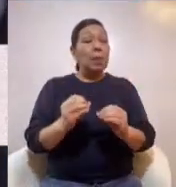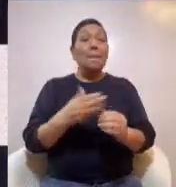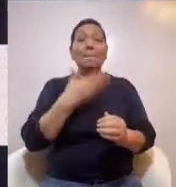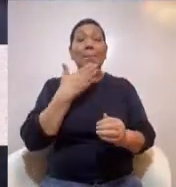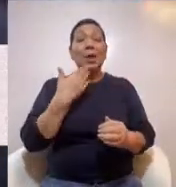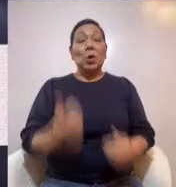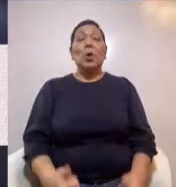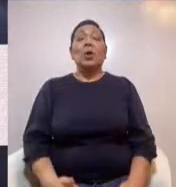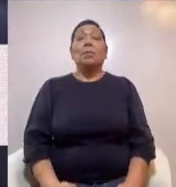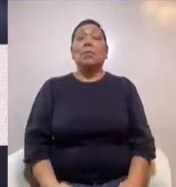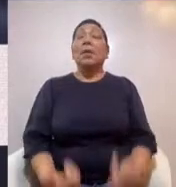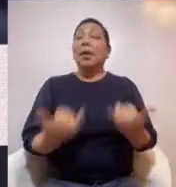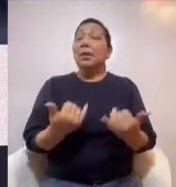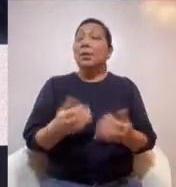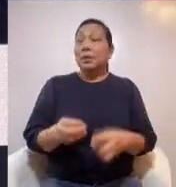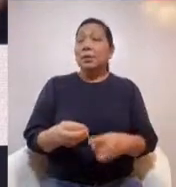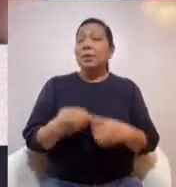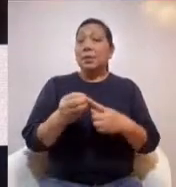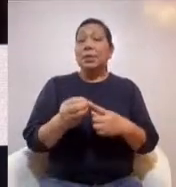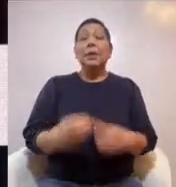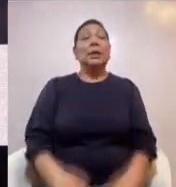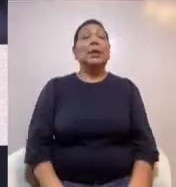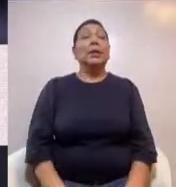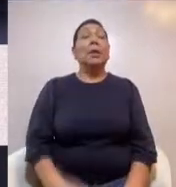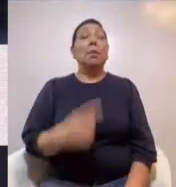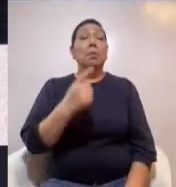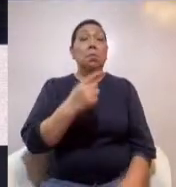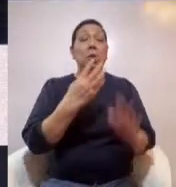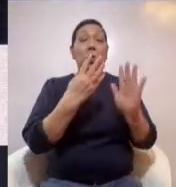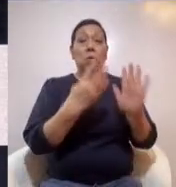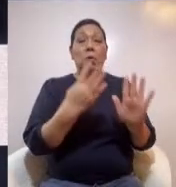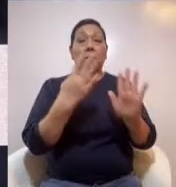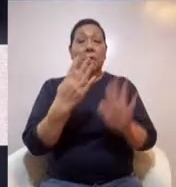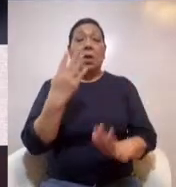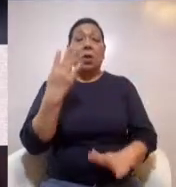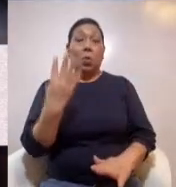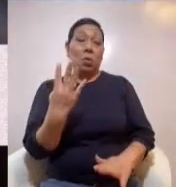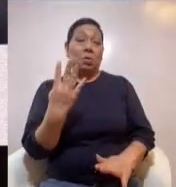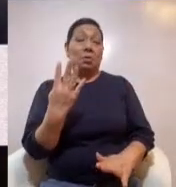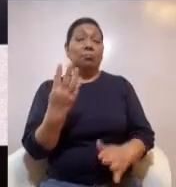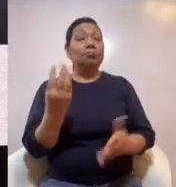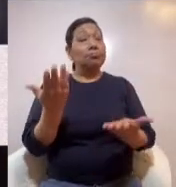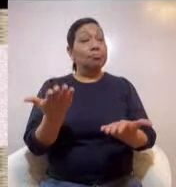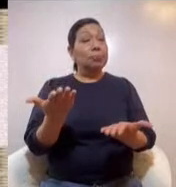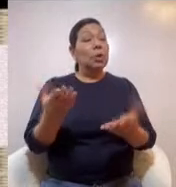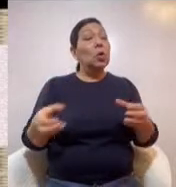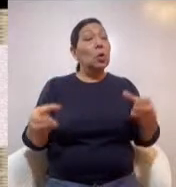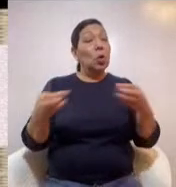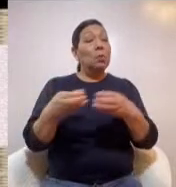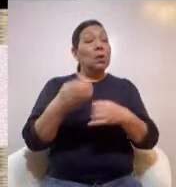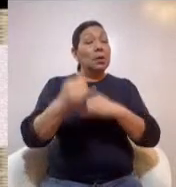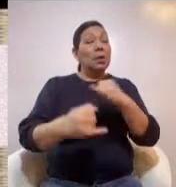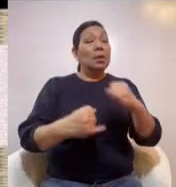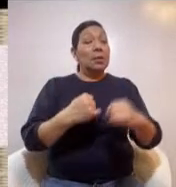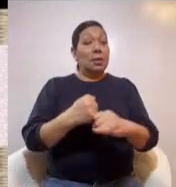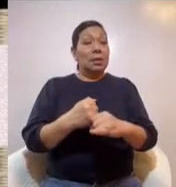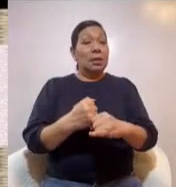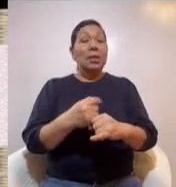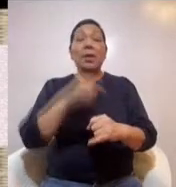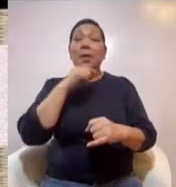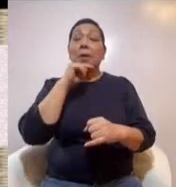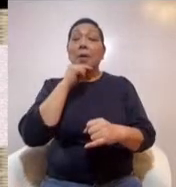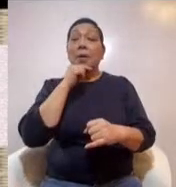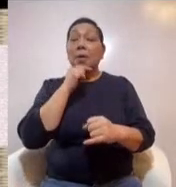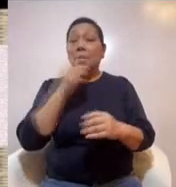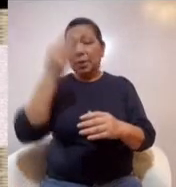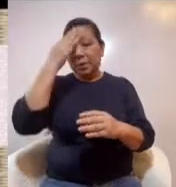concretas y efectivas. Bajo esta premisa, en 1994, a propuesta de la Comisión Interamericana